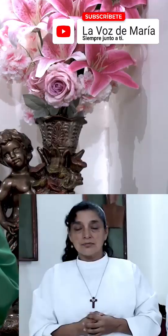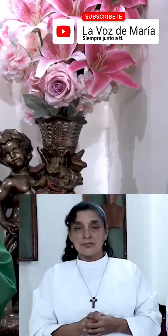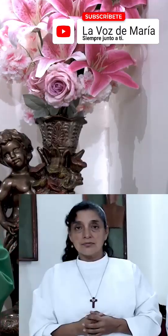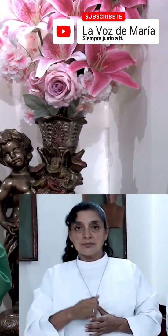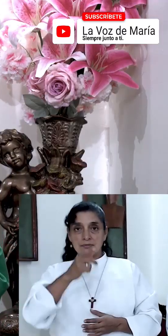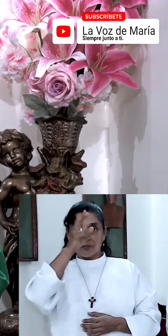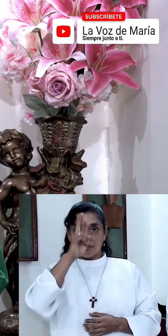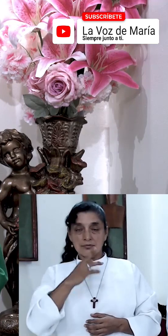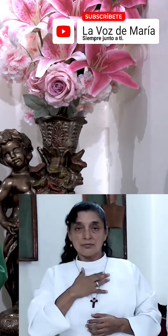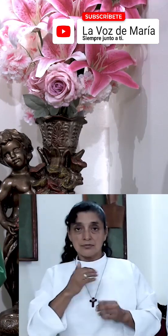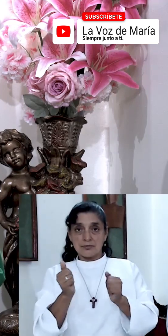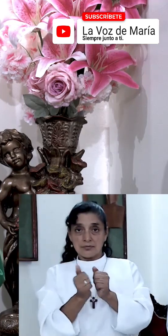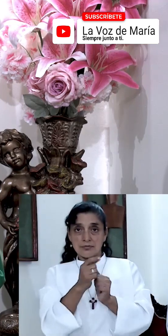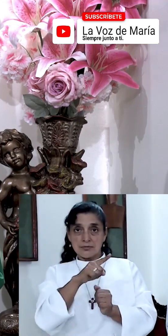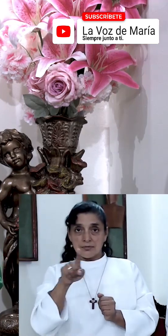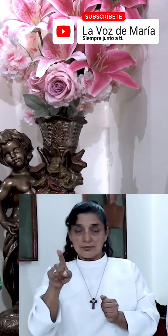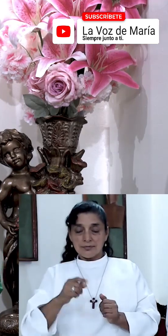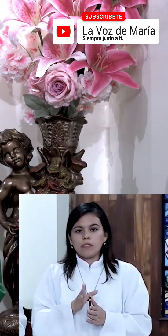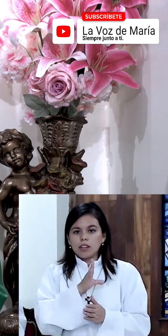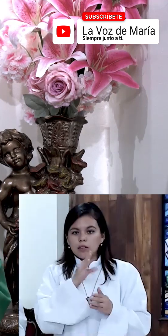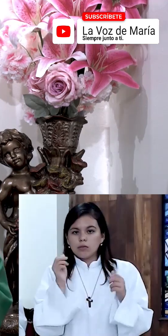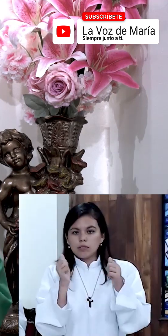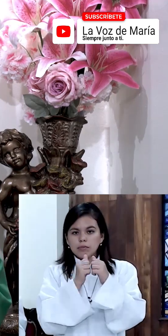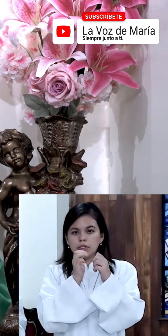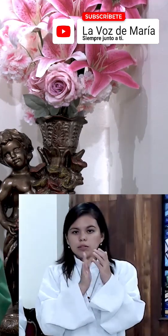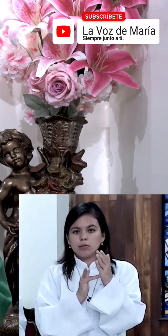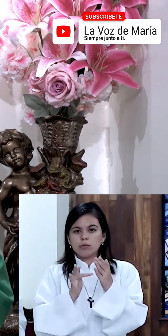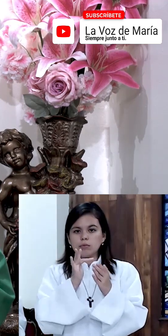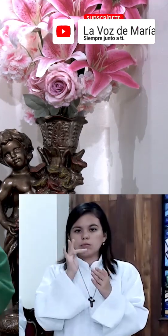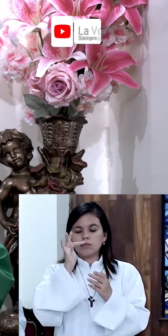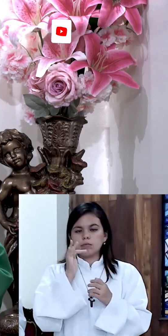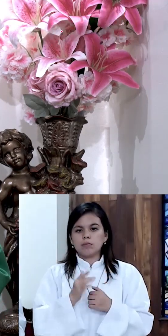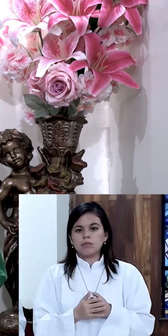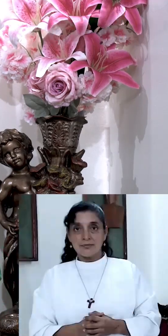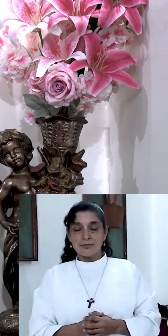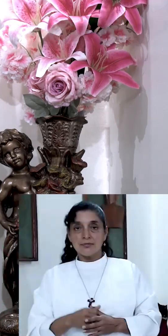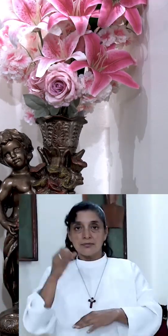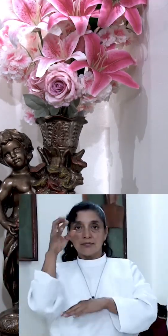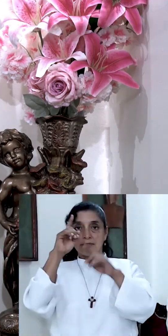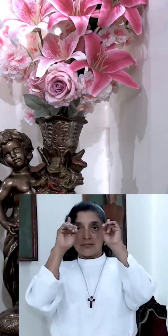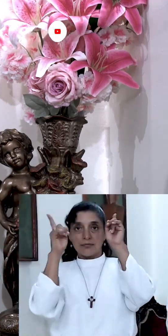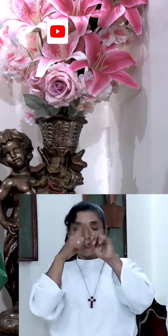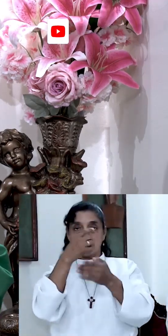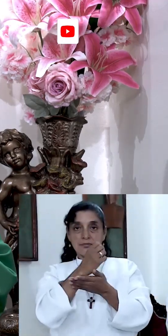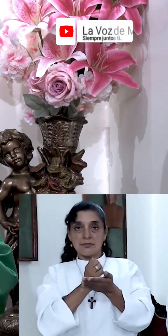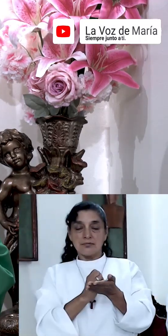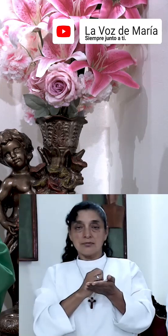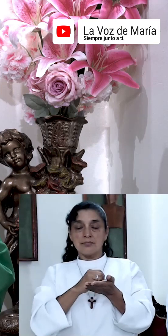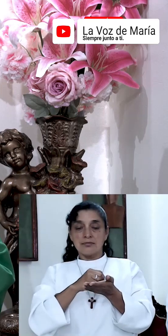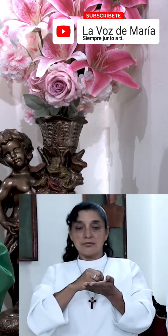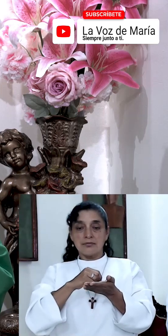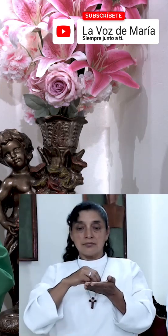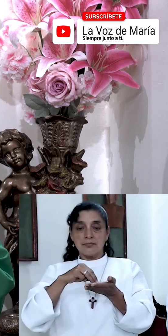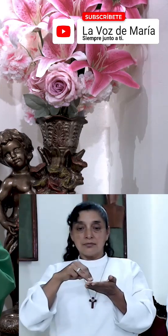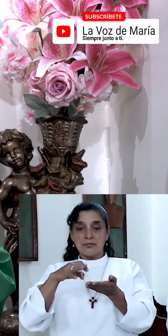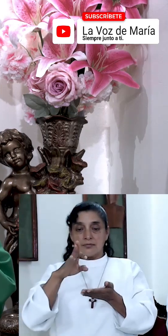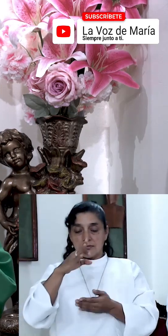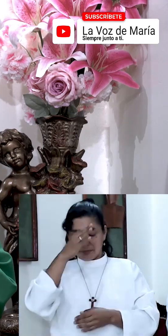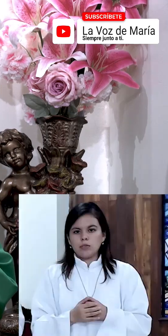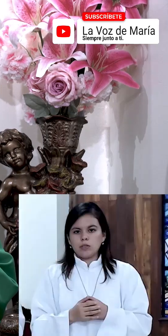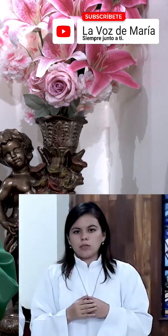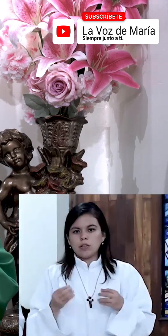El Señor esté con ustedes. Y con tu espíritu. Proclamación del Santo Evangelio según San